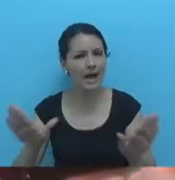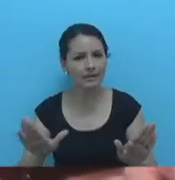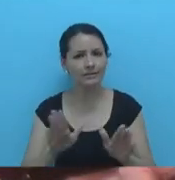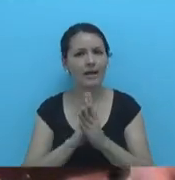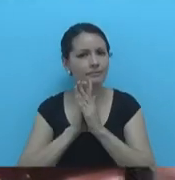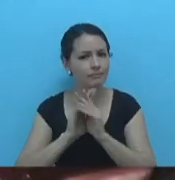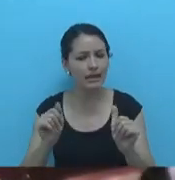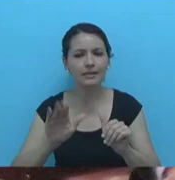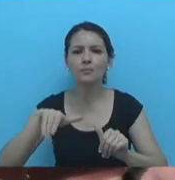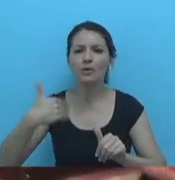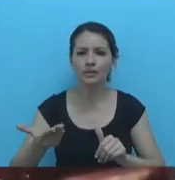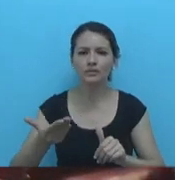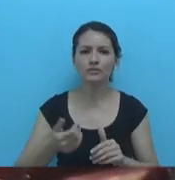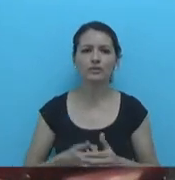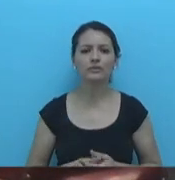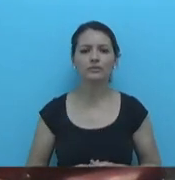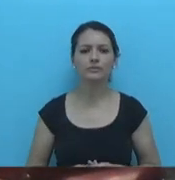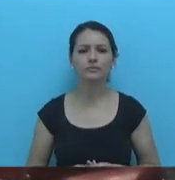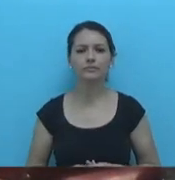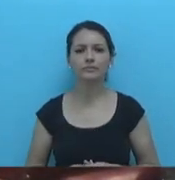lugar. Por eso